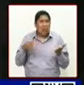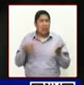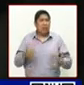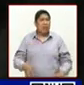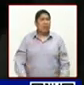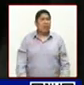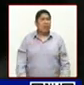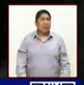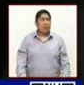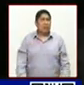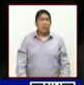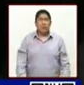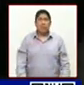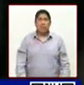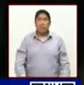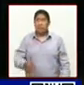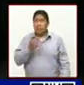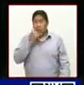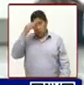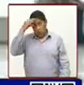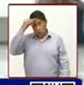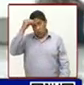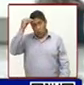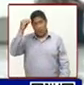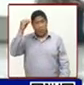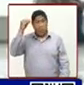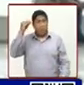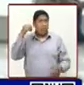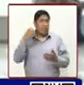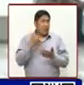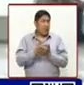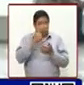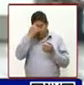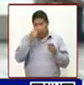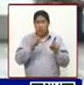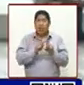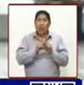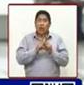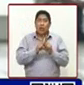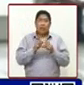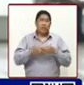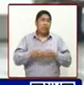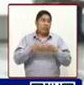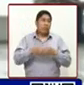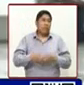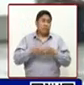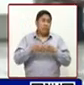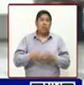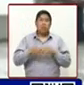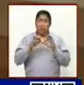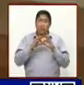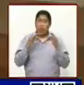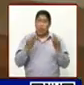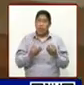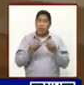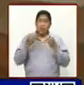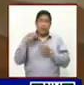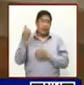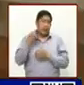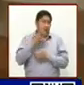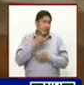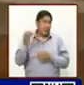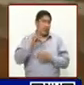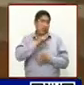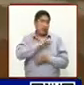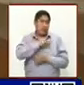Los secuestradores han llegado a un acuerdo con la familia de restituir siempre y cuando